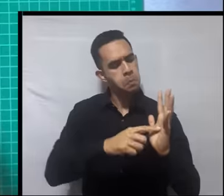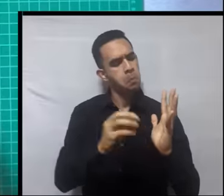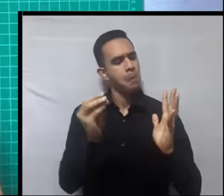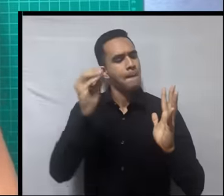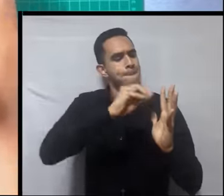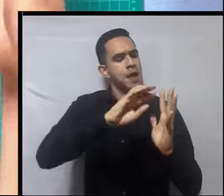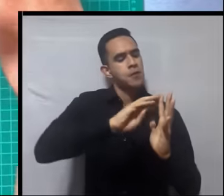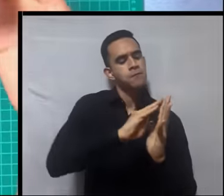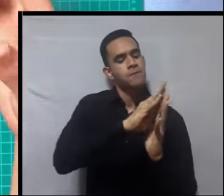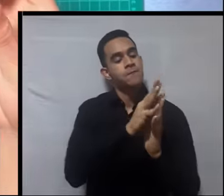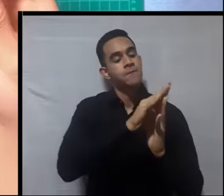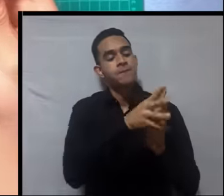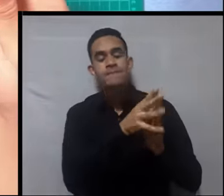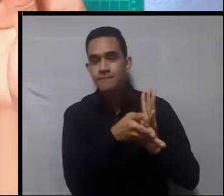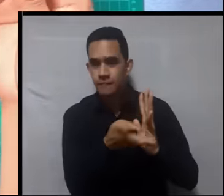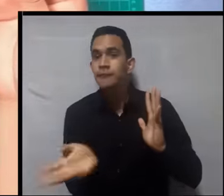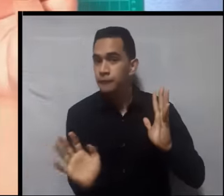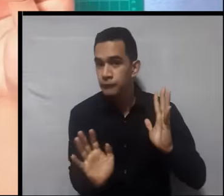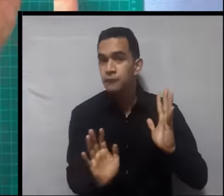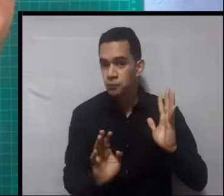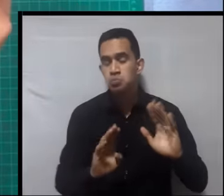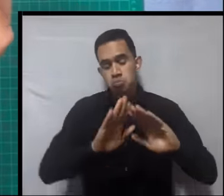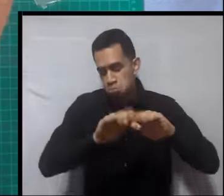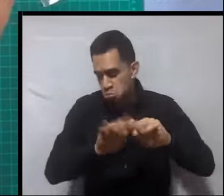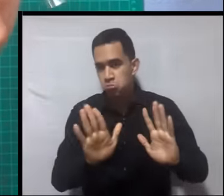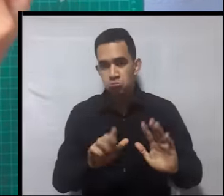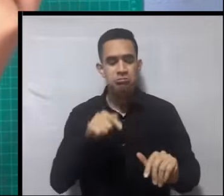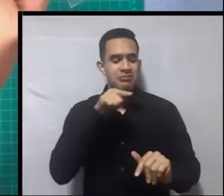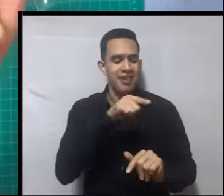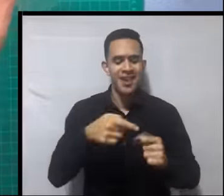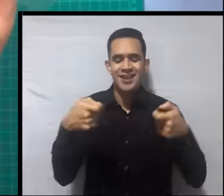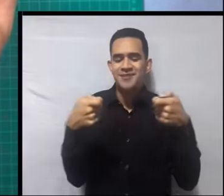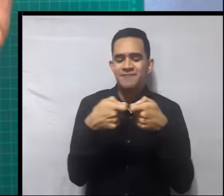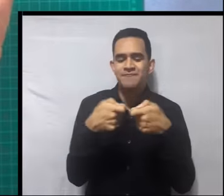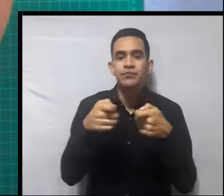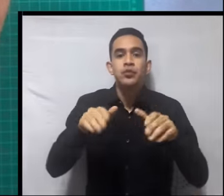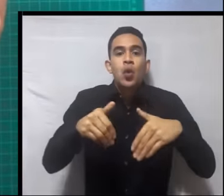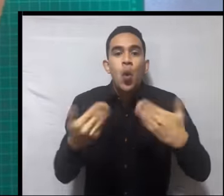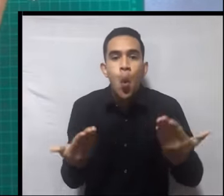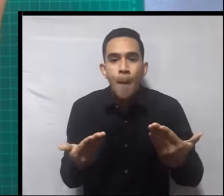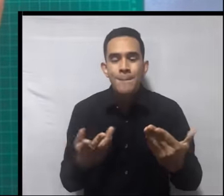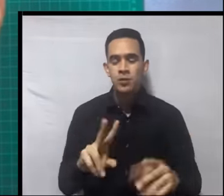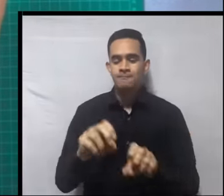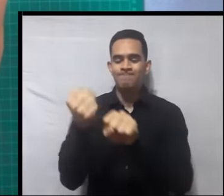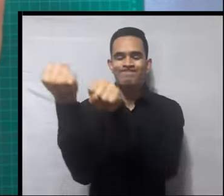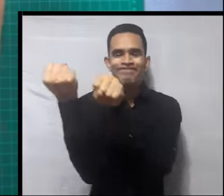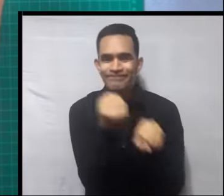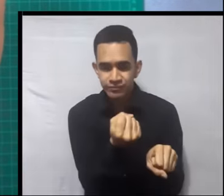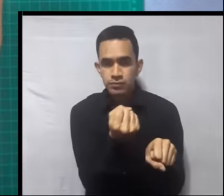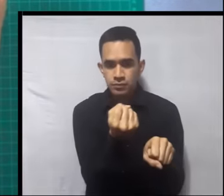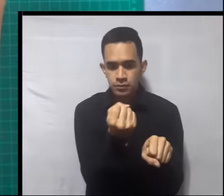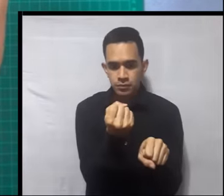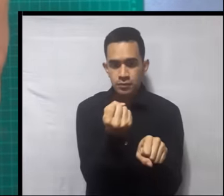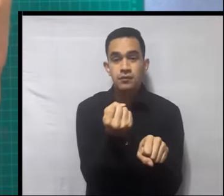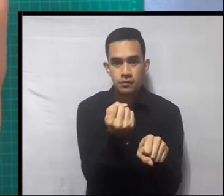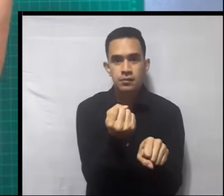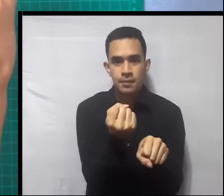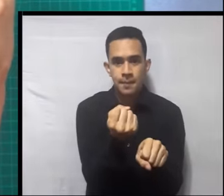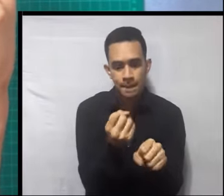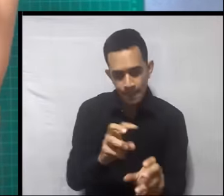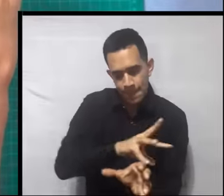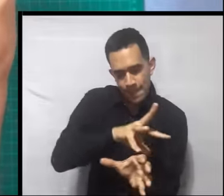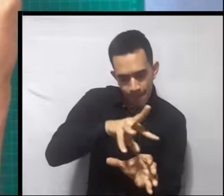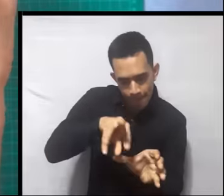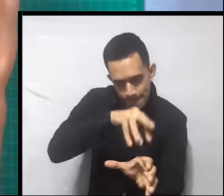hélices más definidas, etc. El tipo de energía que el carrito utiliza es potencial. Esta nos dice que es un